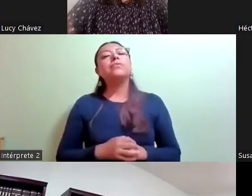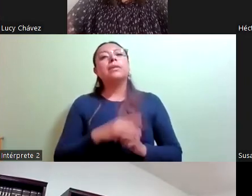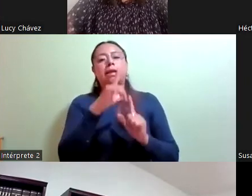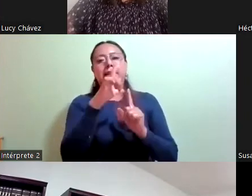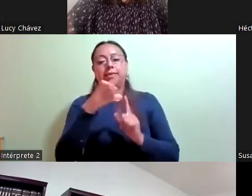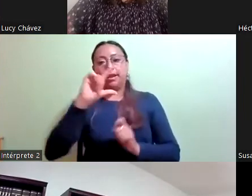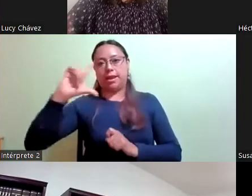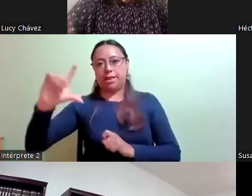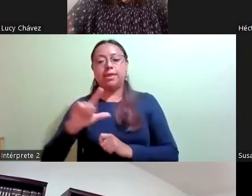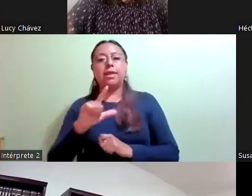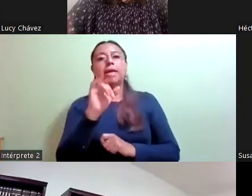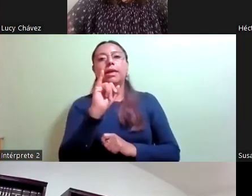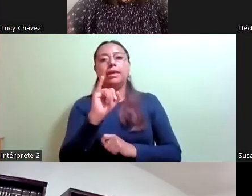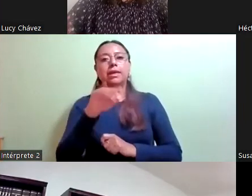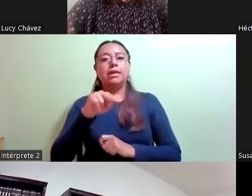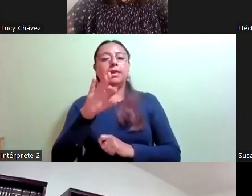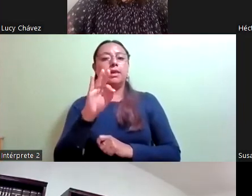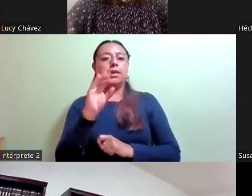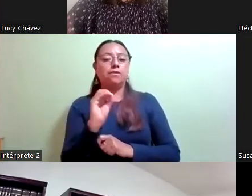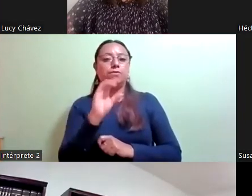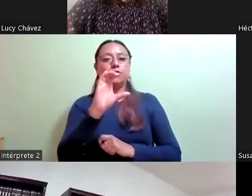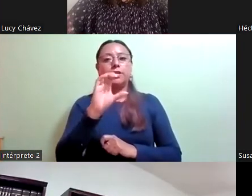InfoCDMX diagonal